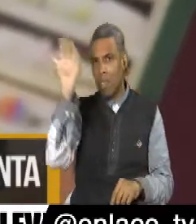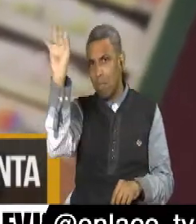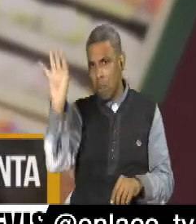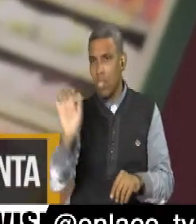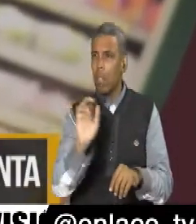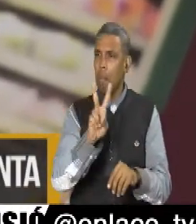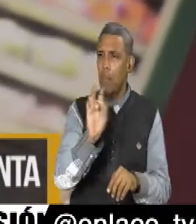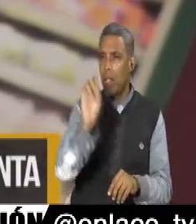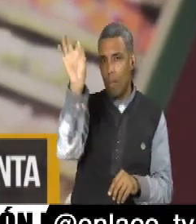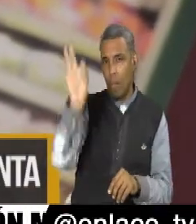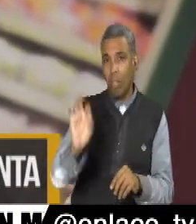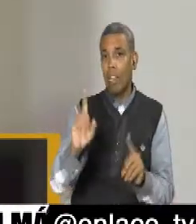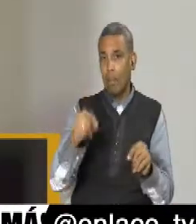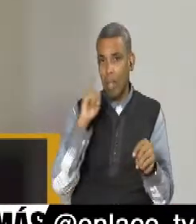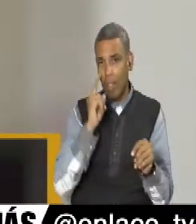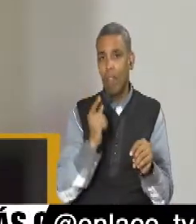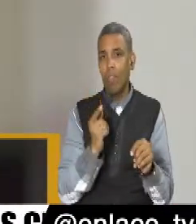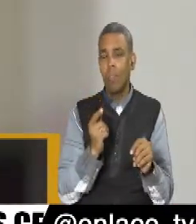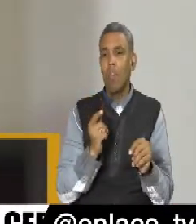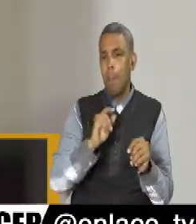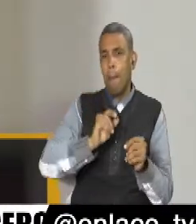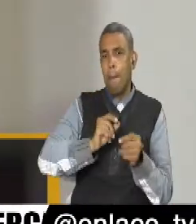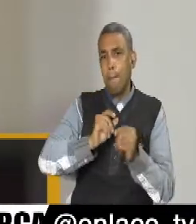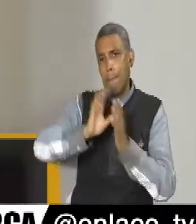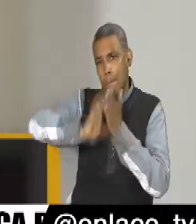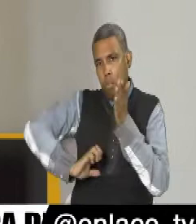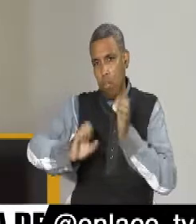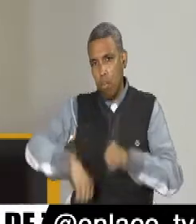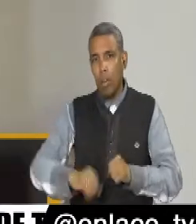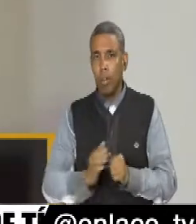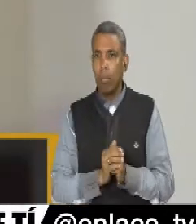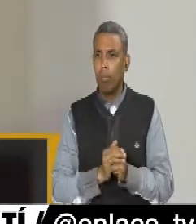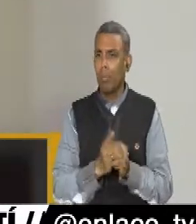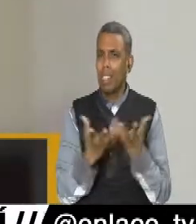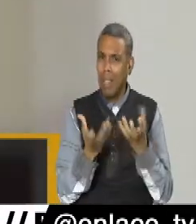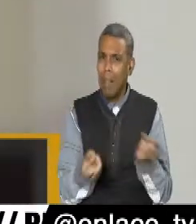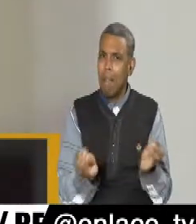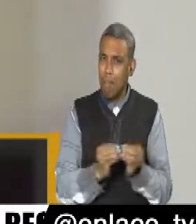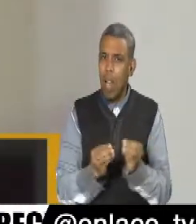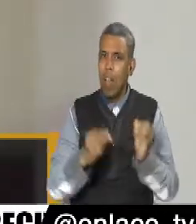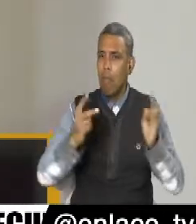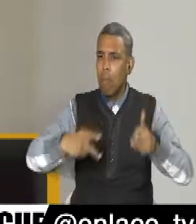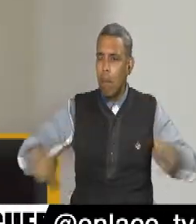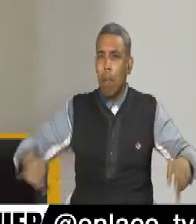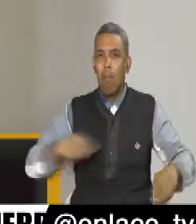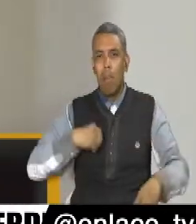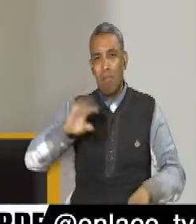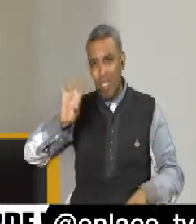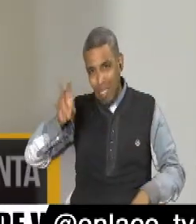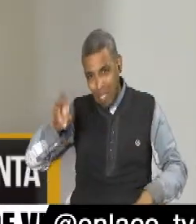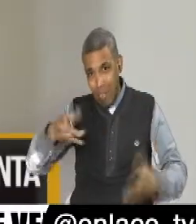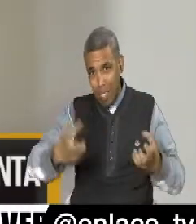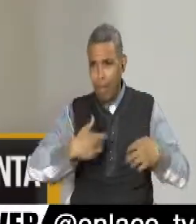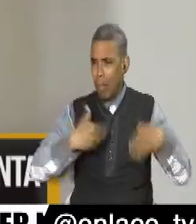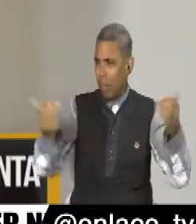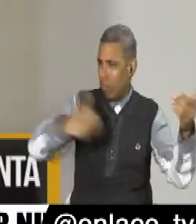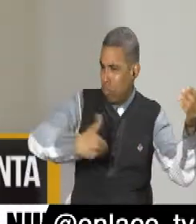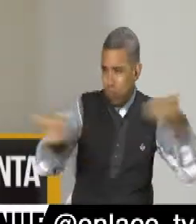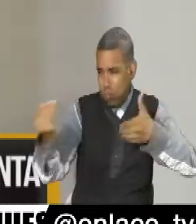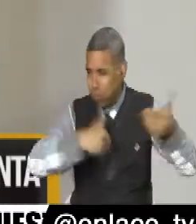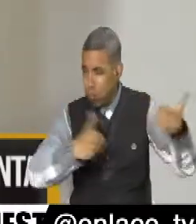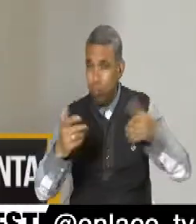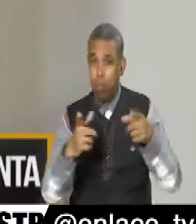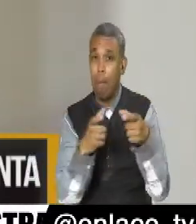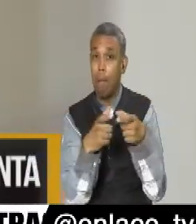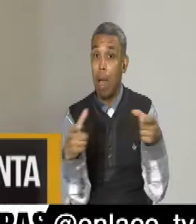queremos? Que haya una mayor afluencia de público en Autoservicio La Quinta. Y que sea con este beneficio adicional que está dando el Banco